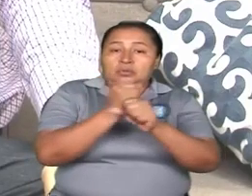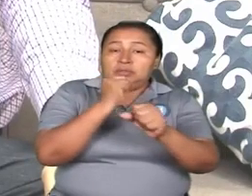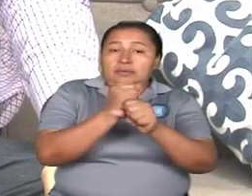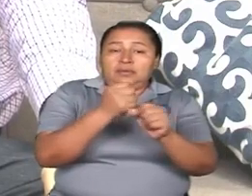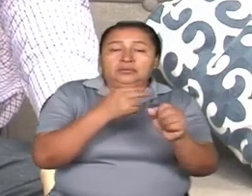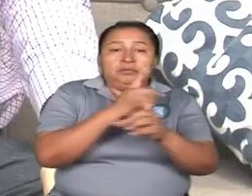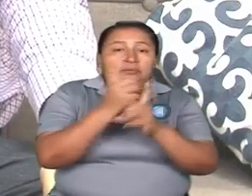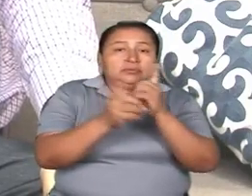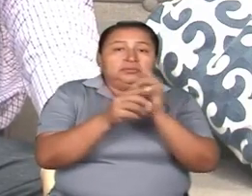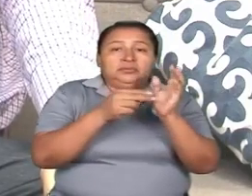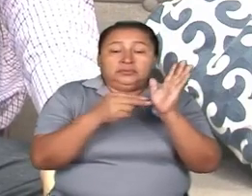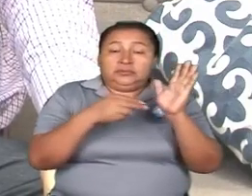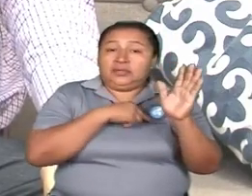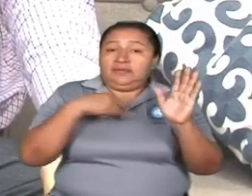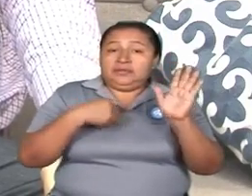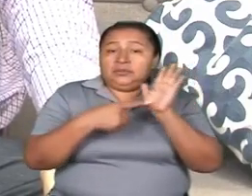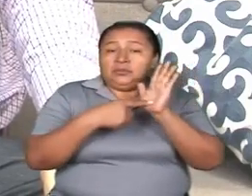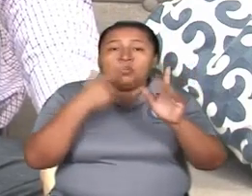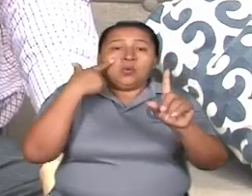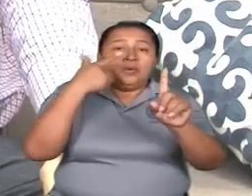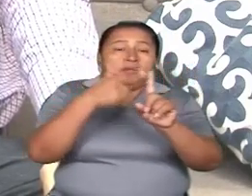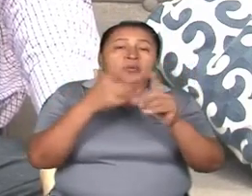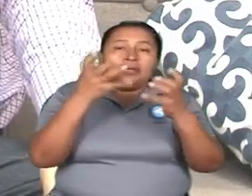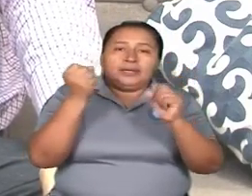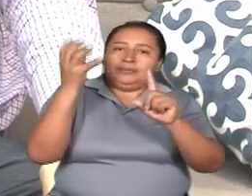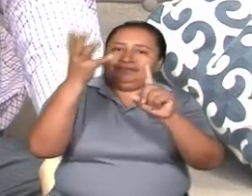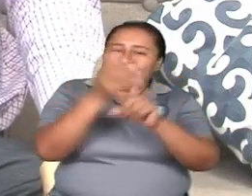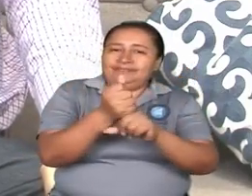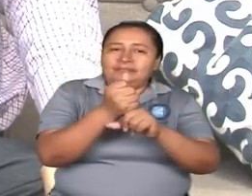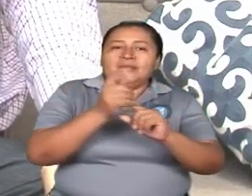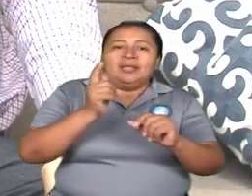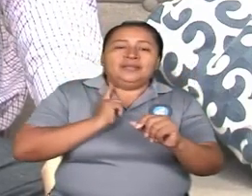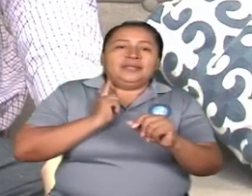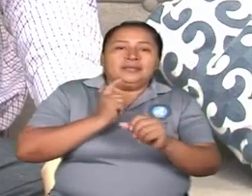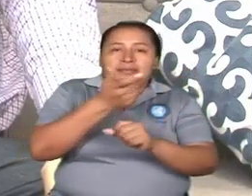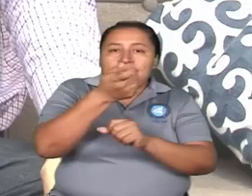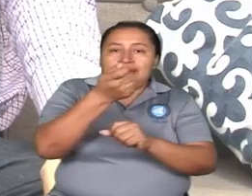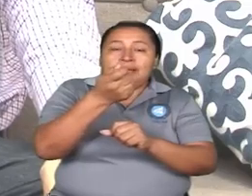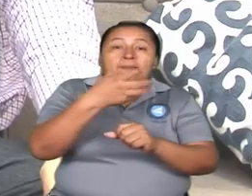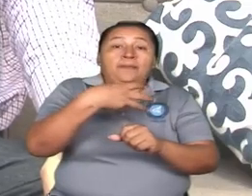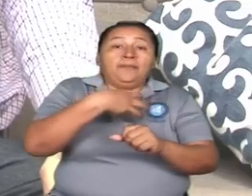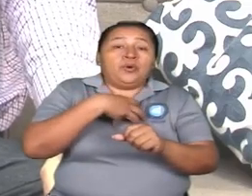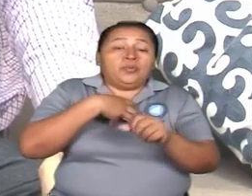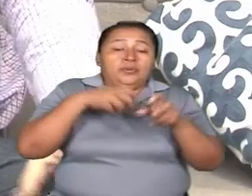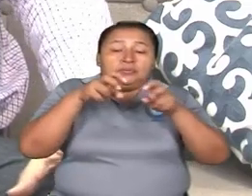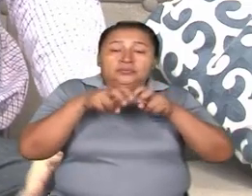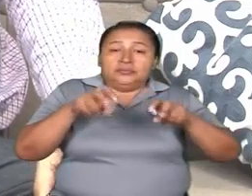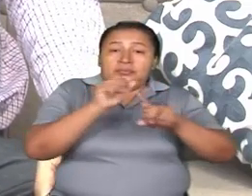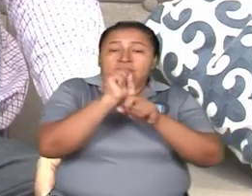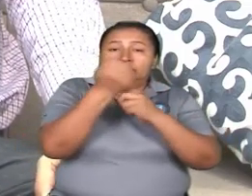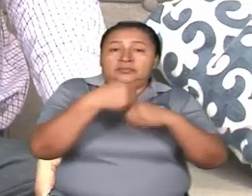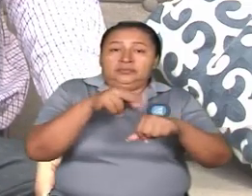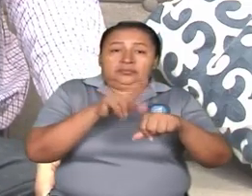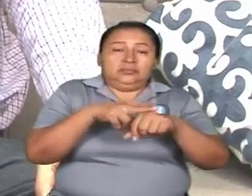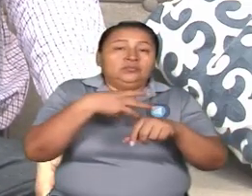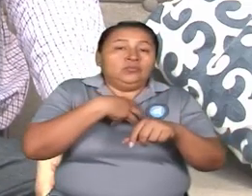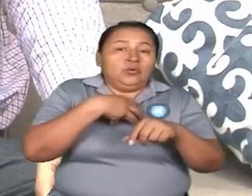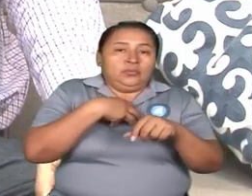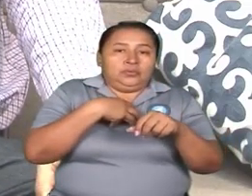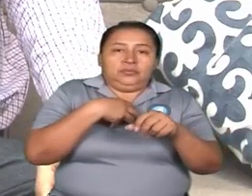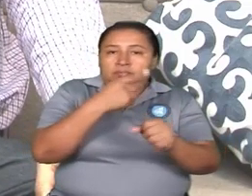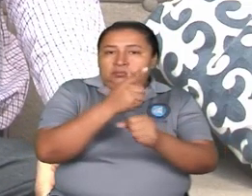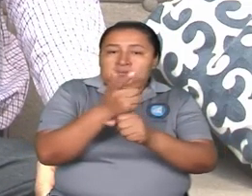queríamos, de los objetivos que queríamos alcanzar es tener un canal parlamentario propio, un canal de la Asamblea Nacional.